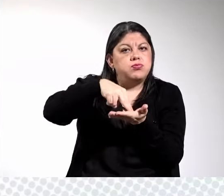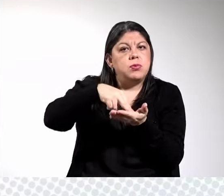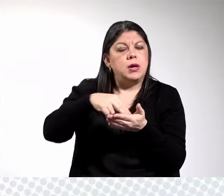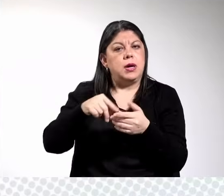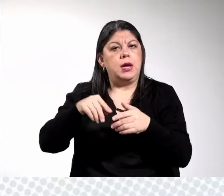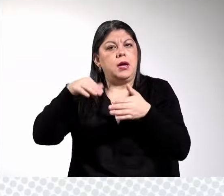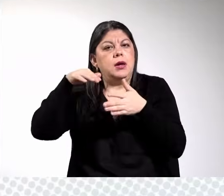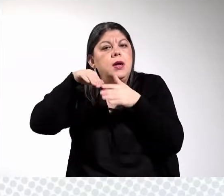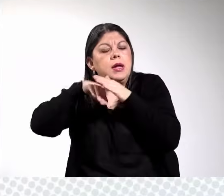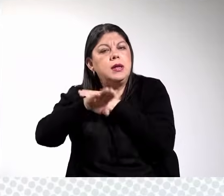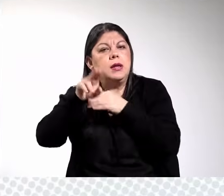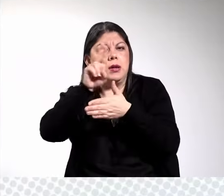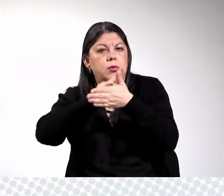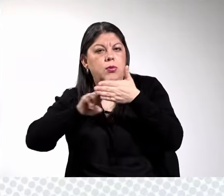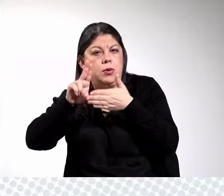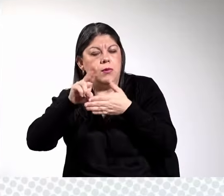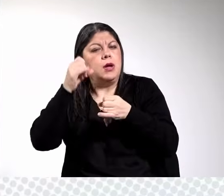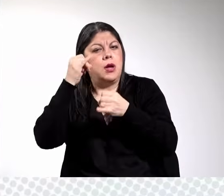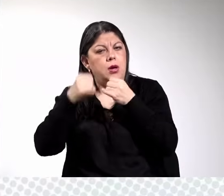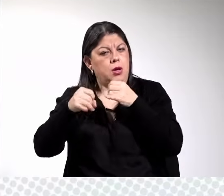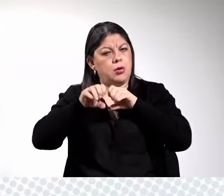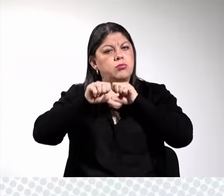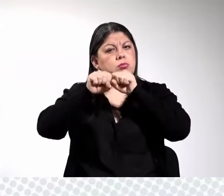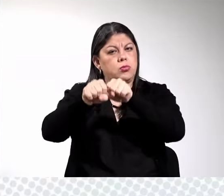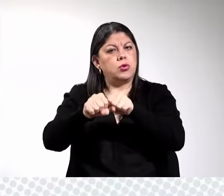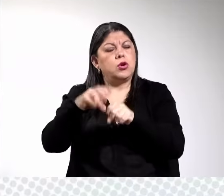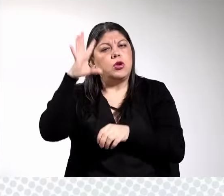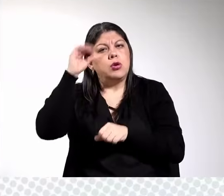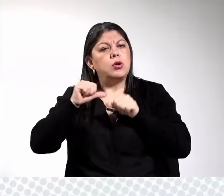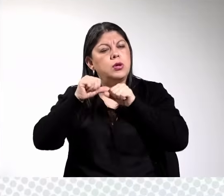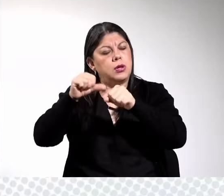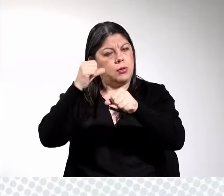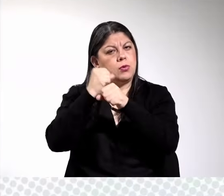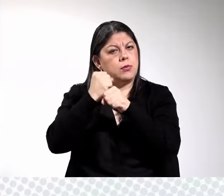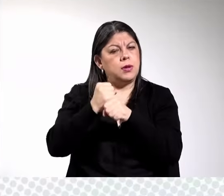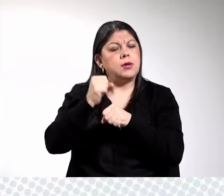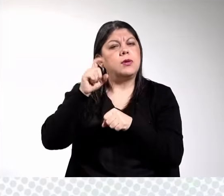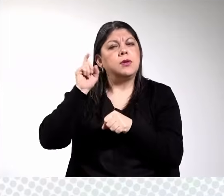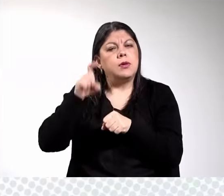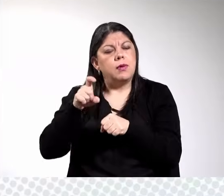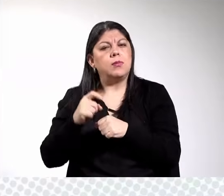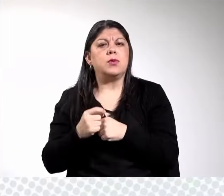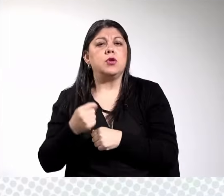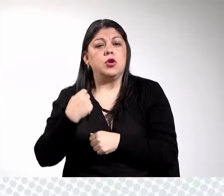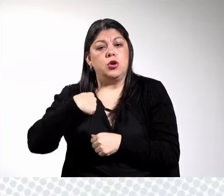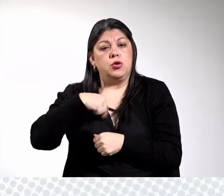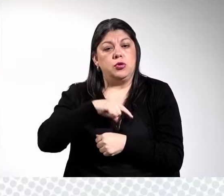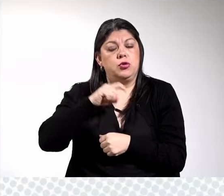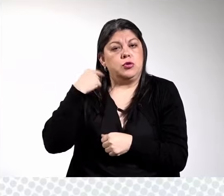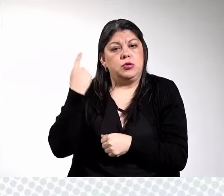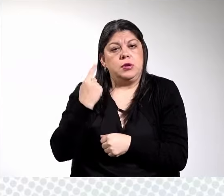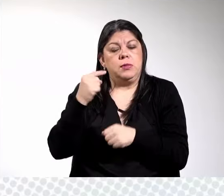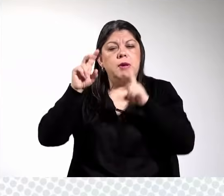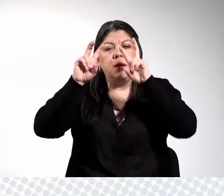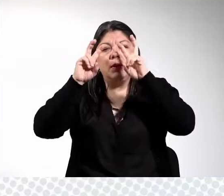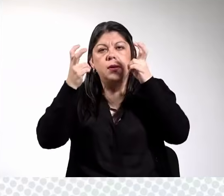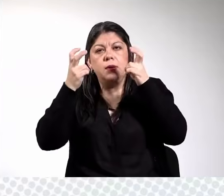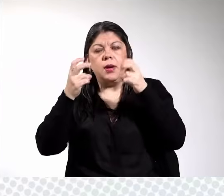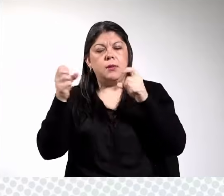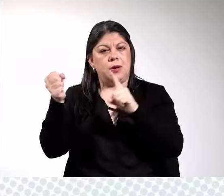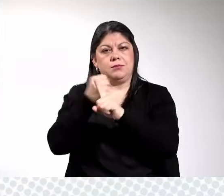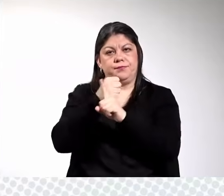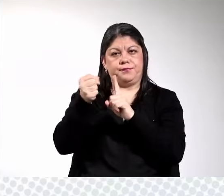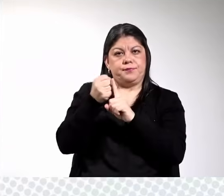carrera universitaria, y creo que tenemos que seguir trabajando en ese sentido. Desde luego, no podemos dejar de lado el tema de la